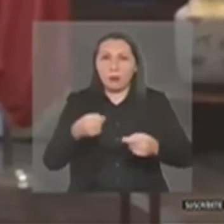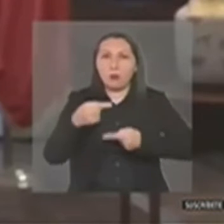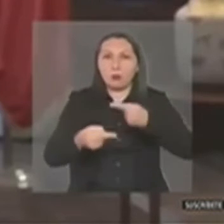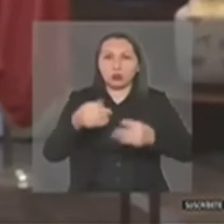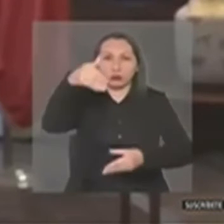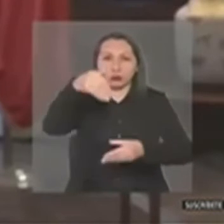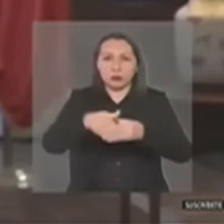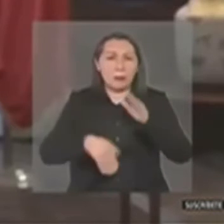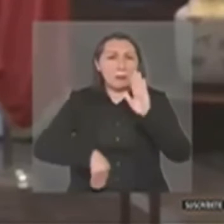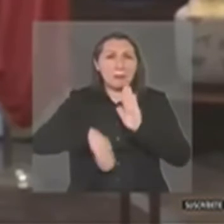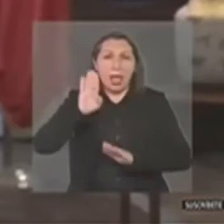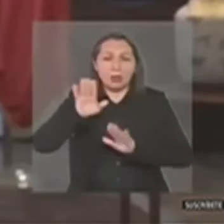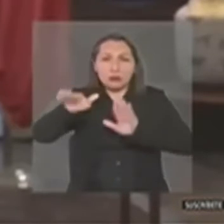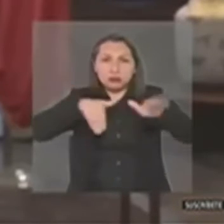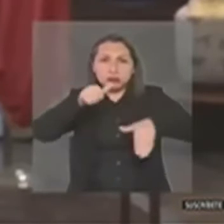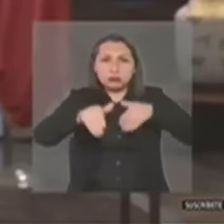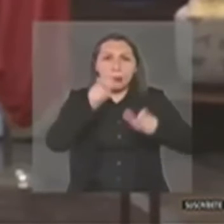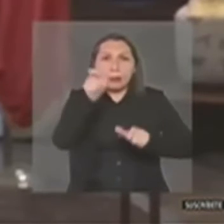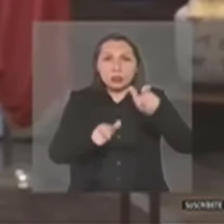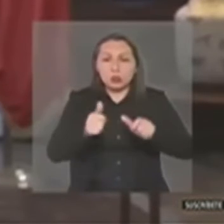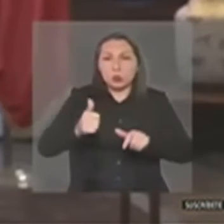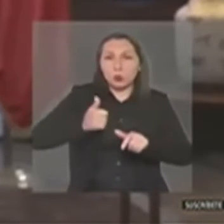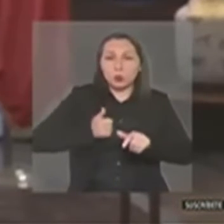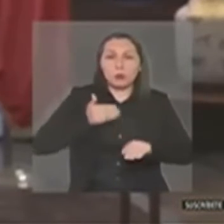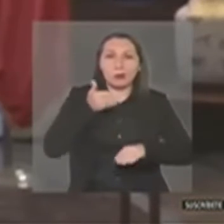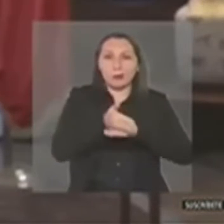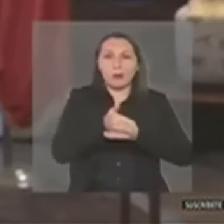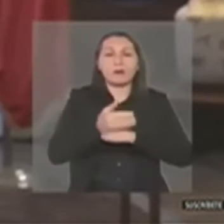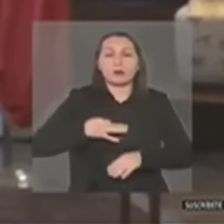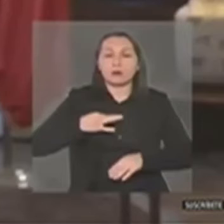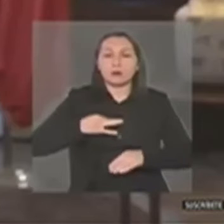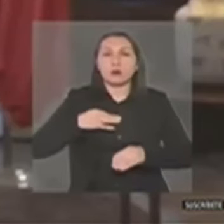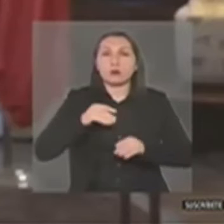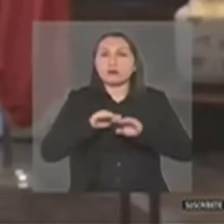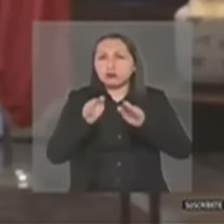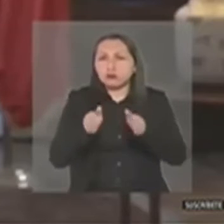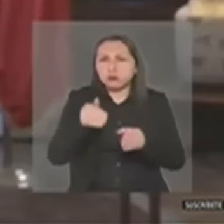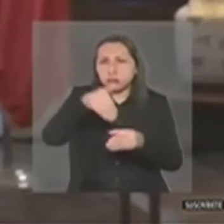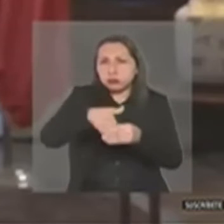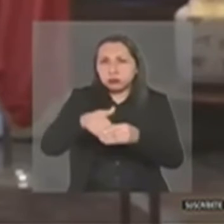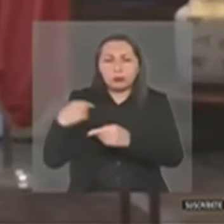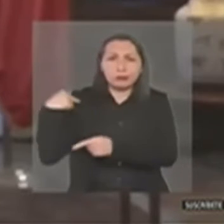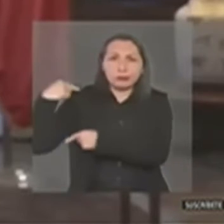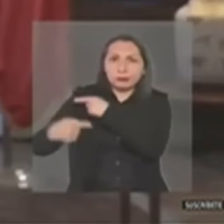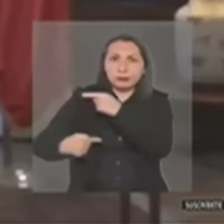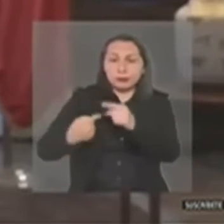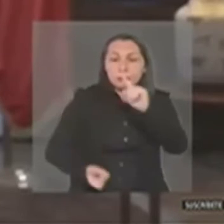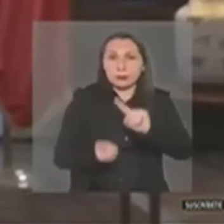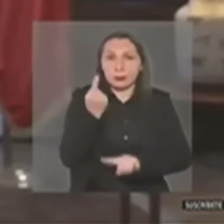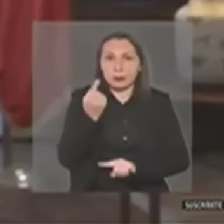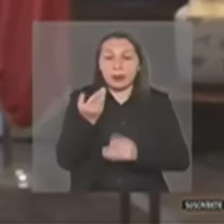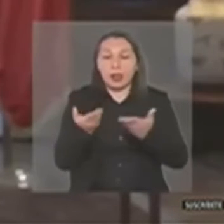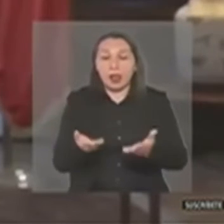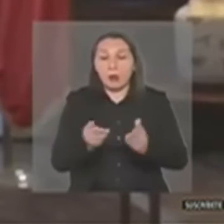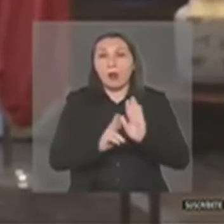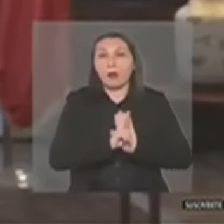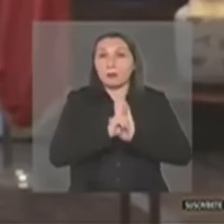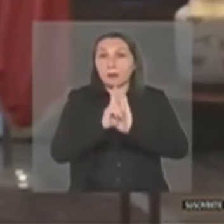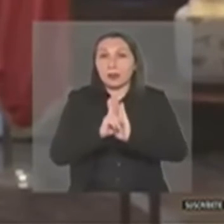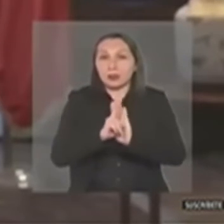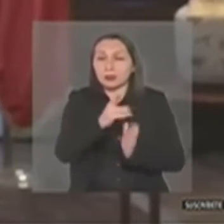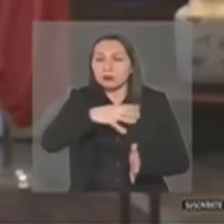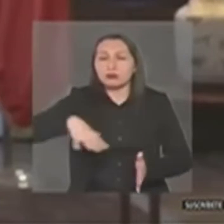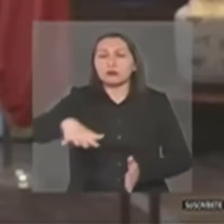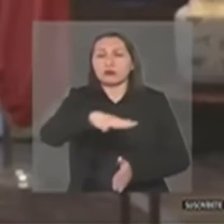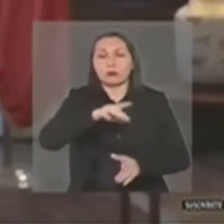de 154 personas, la mayoría de izquierda, que fueran los que auspiciaron el movimiento que encabezó ese señor que está ahí, que hoy